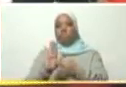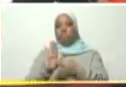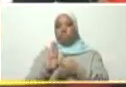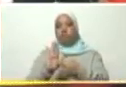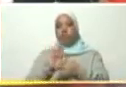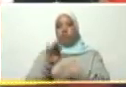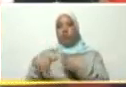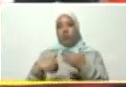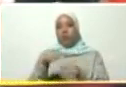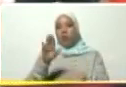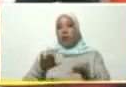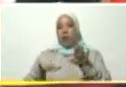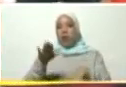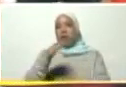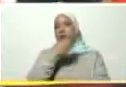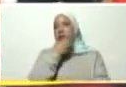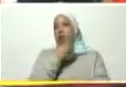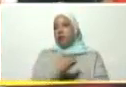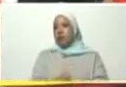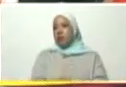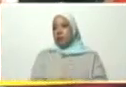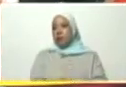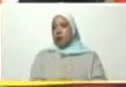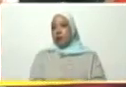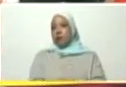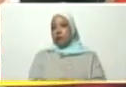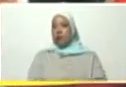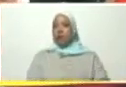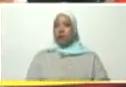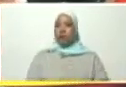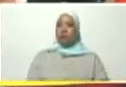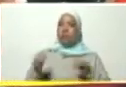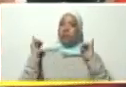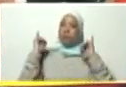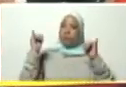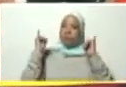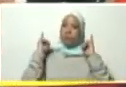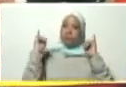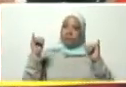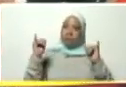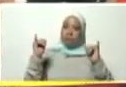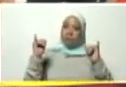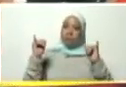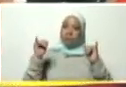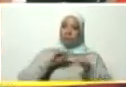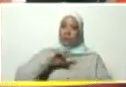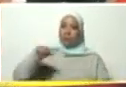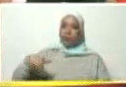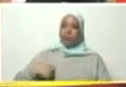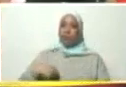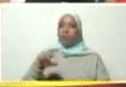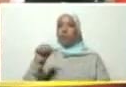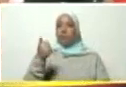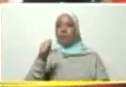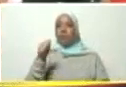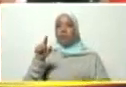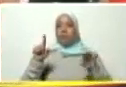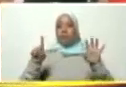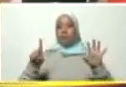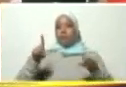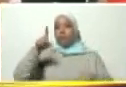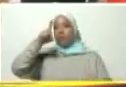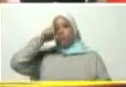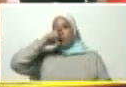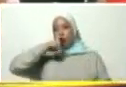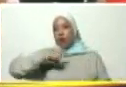el próximo 15 de diciembre estaremos Celebrando los 16 años de